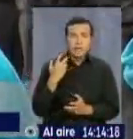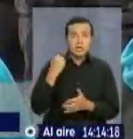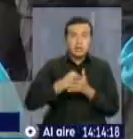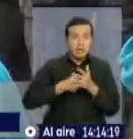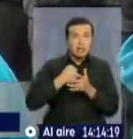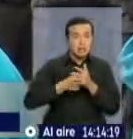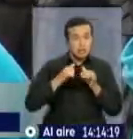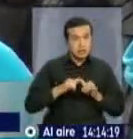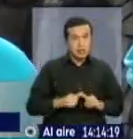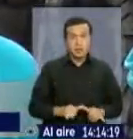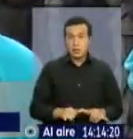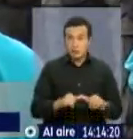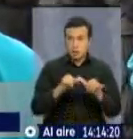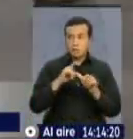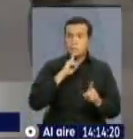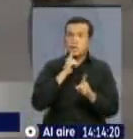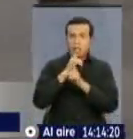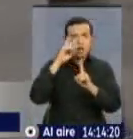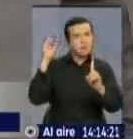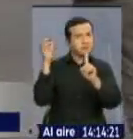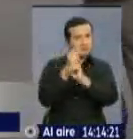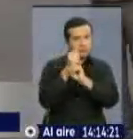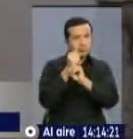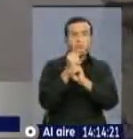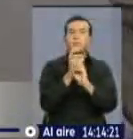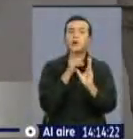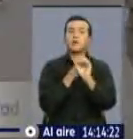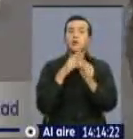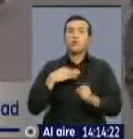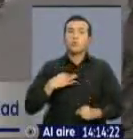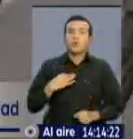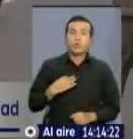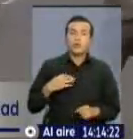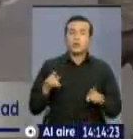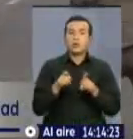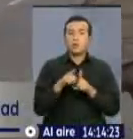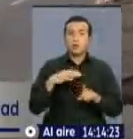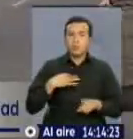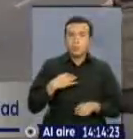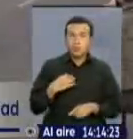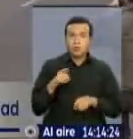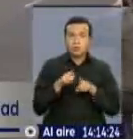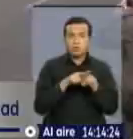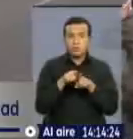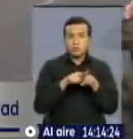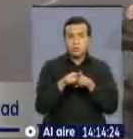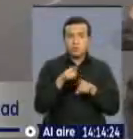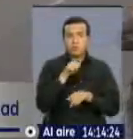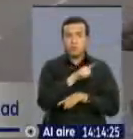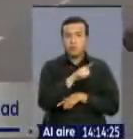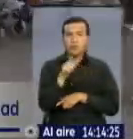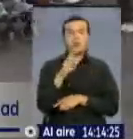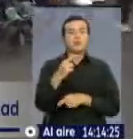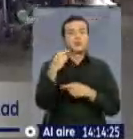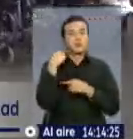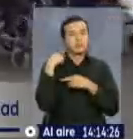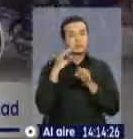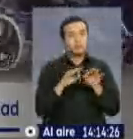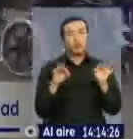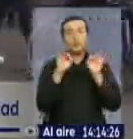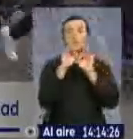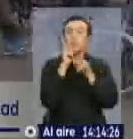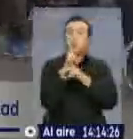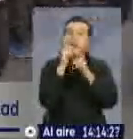hacerlo, podemos lograrlo. También participaron voluntarios que, al igual que los competidores, lo hicieron con la responsabilidad de